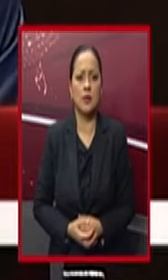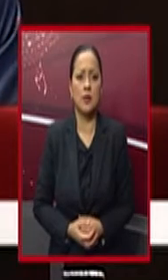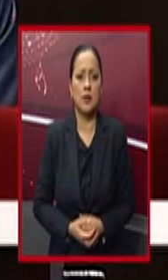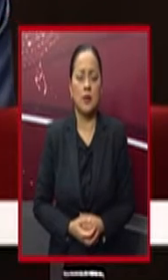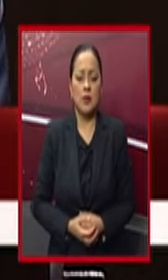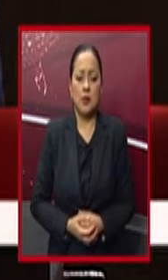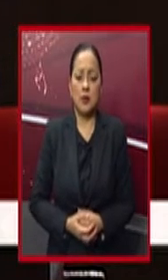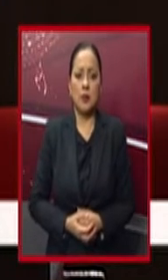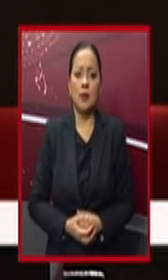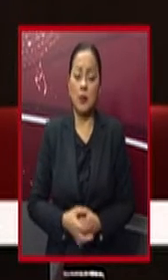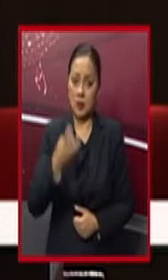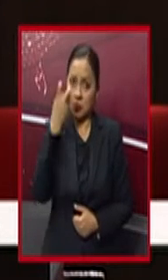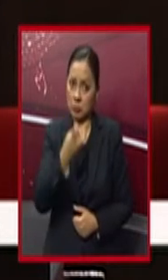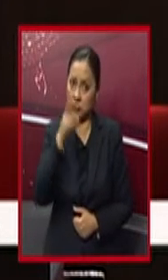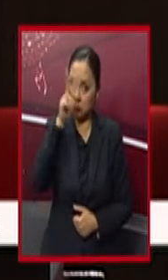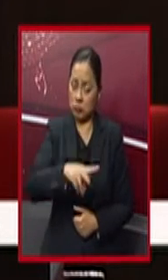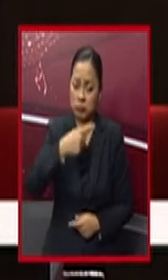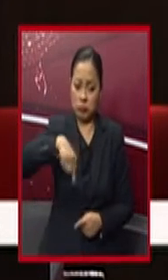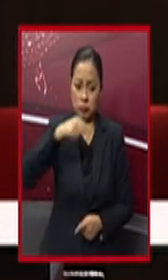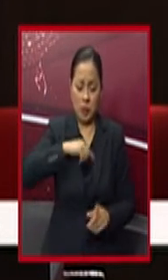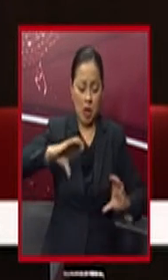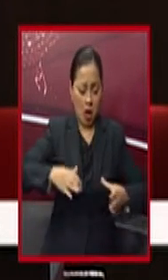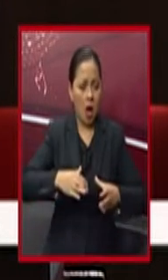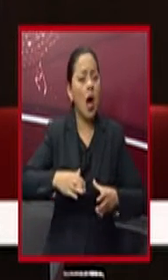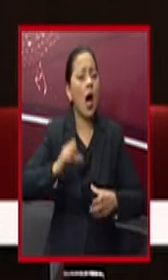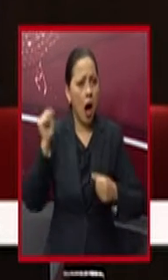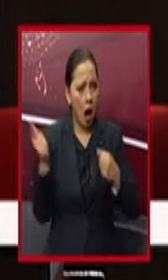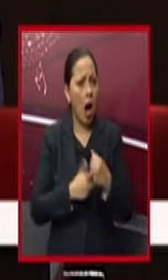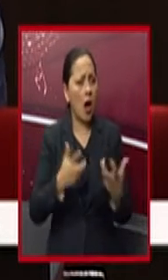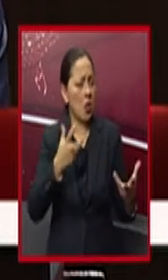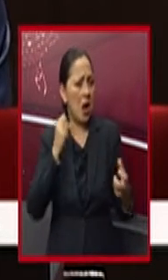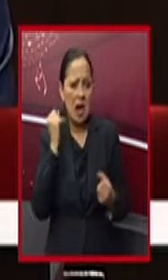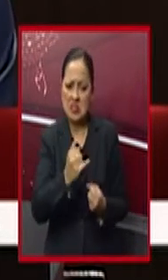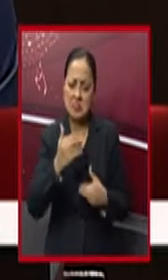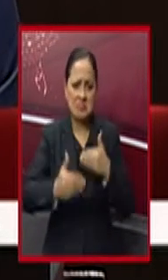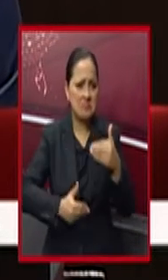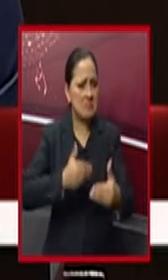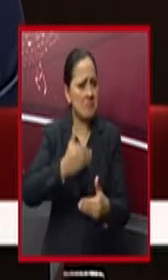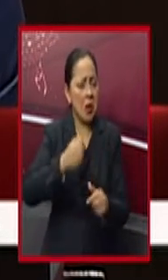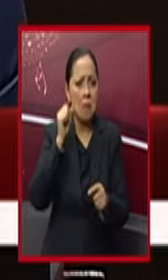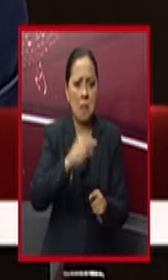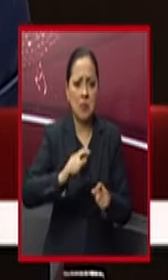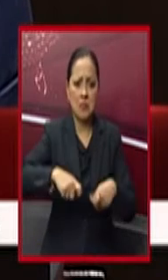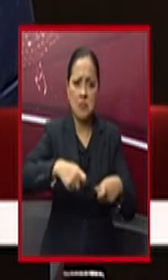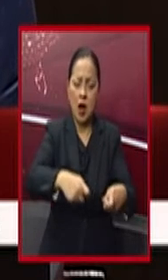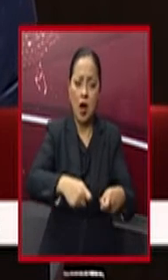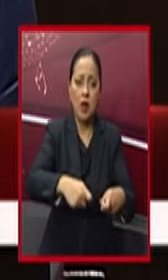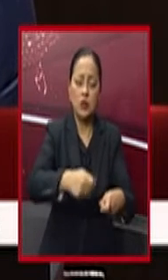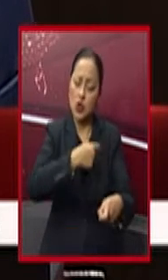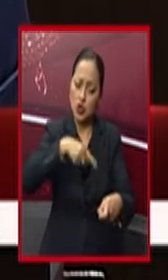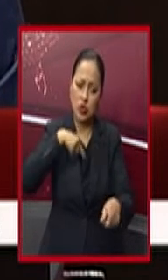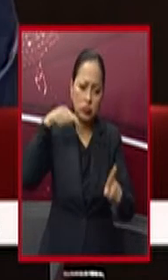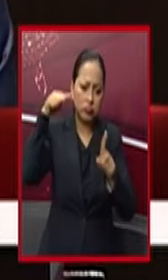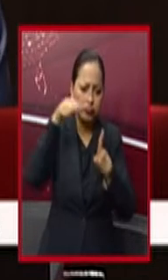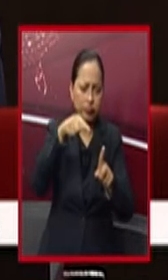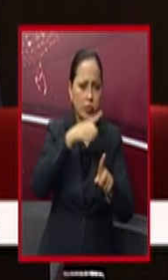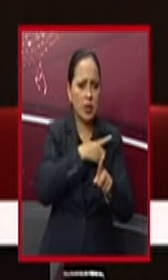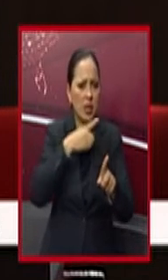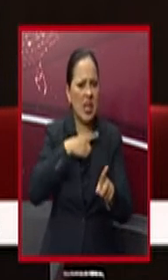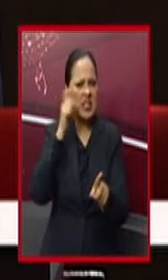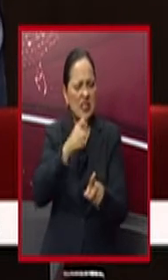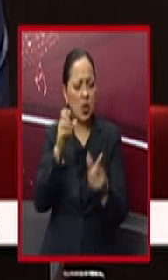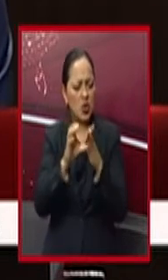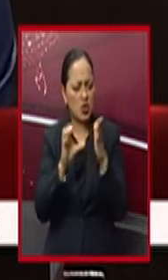Es una lucha de carácter generacional. Por ello, en particular, daremos seguimiento a la acción de